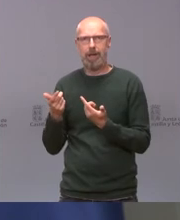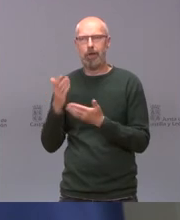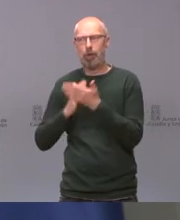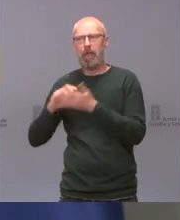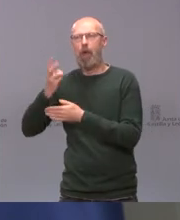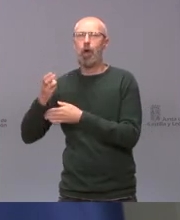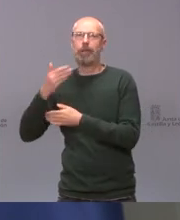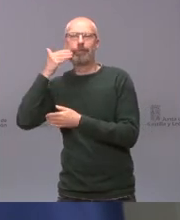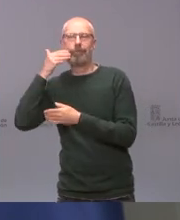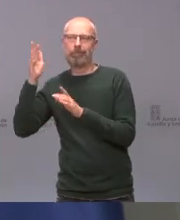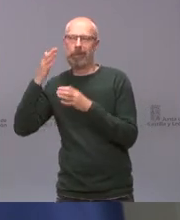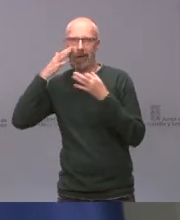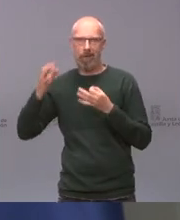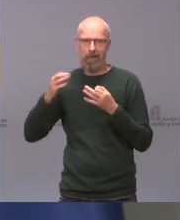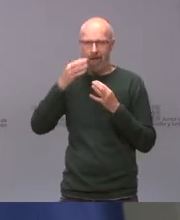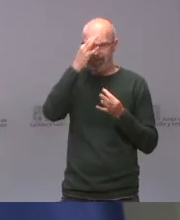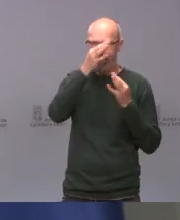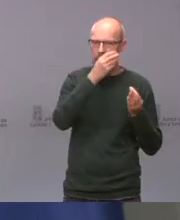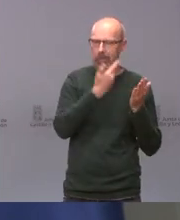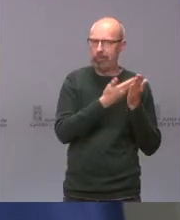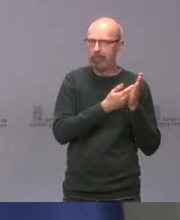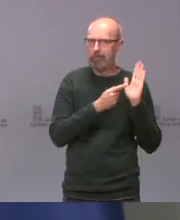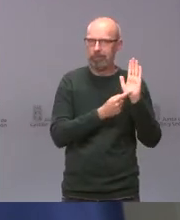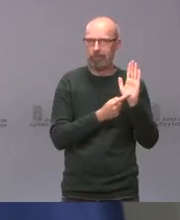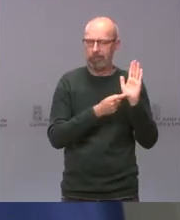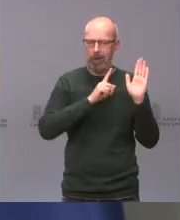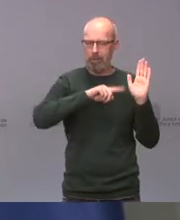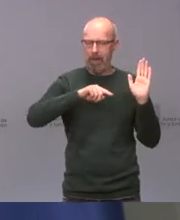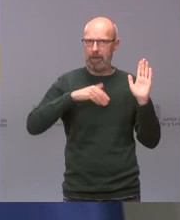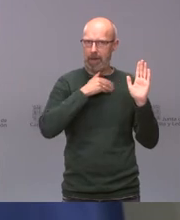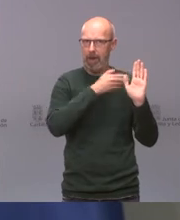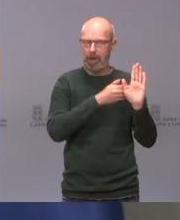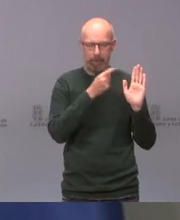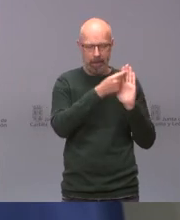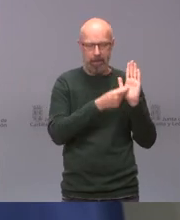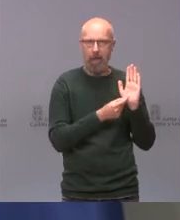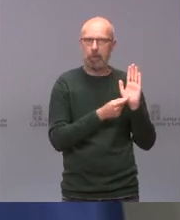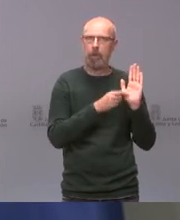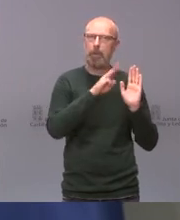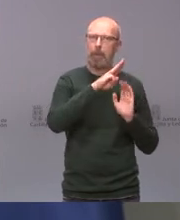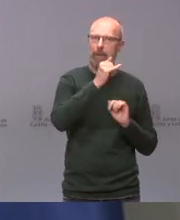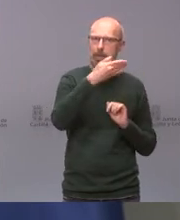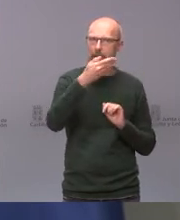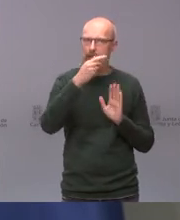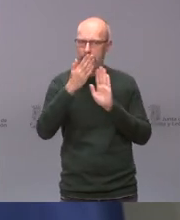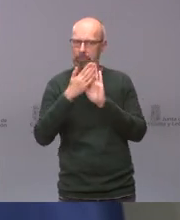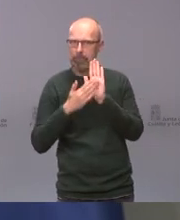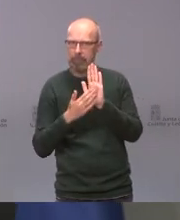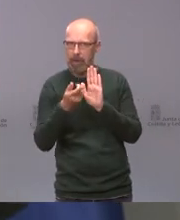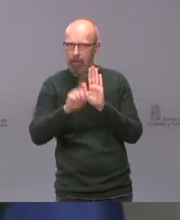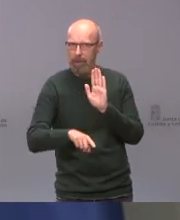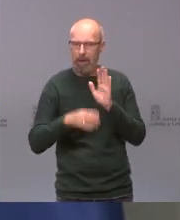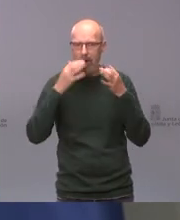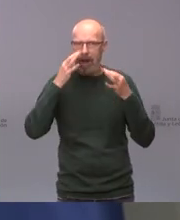datos de empleo de los dos últimos meses, pues es la realidad. Y los datos del PIB pues son la realidad. Y para